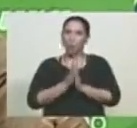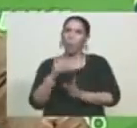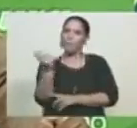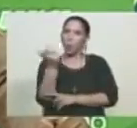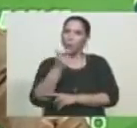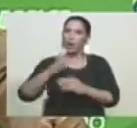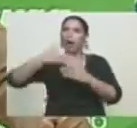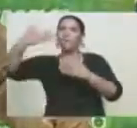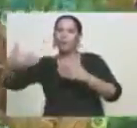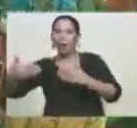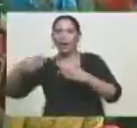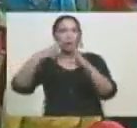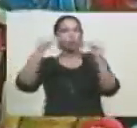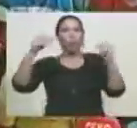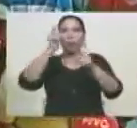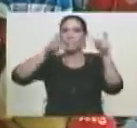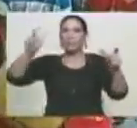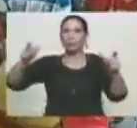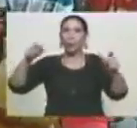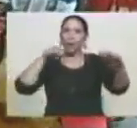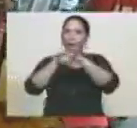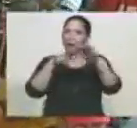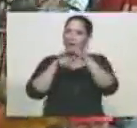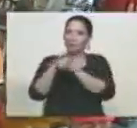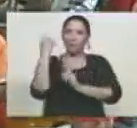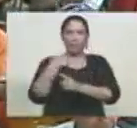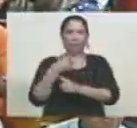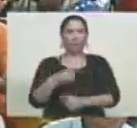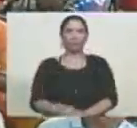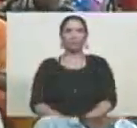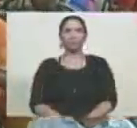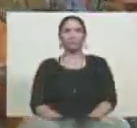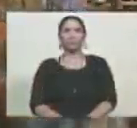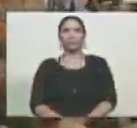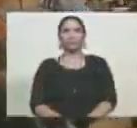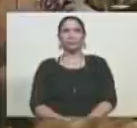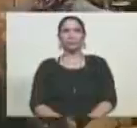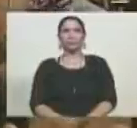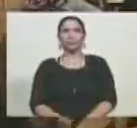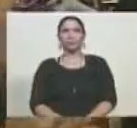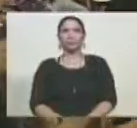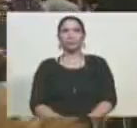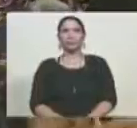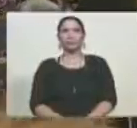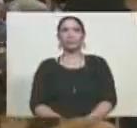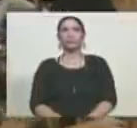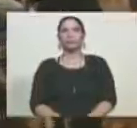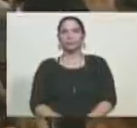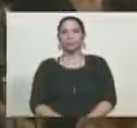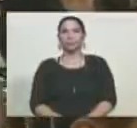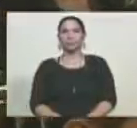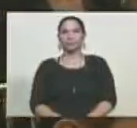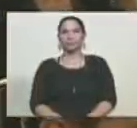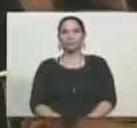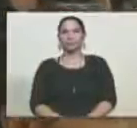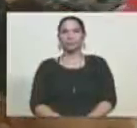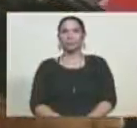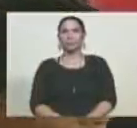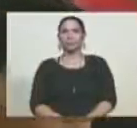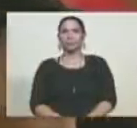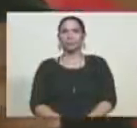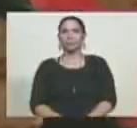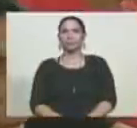afuera y que entren inmediatamente. Están en la plaza. Oye, por detalle también, Jesús. Bien. Detallito,